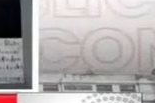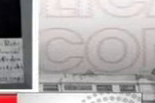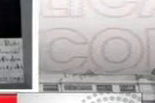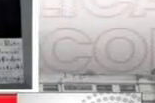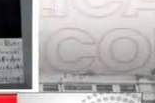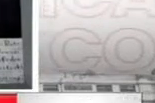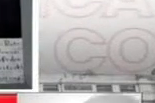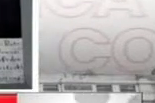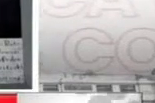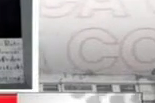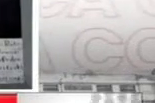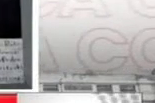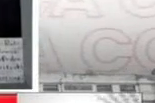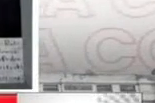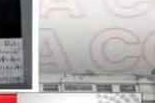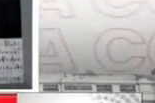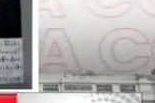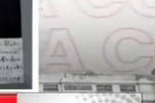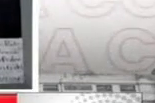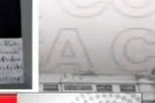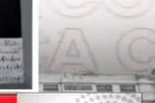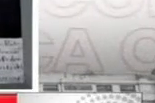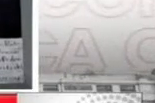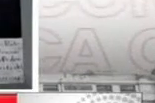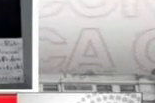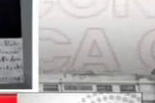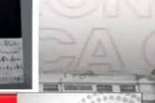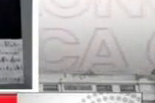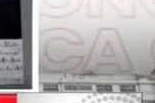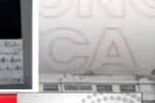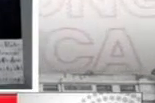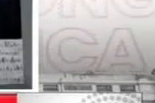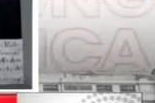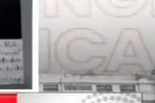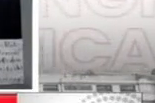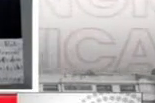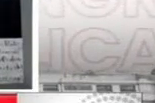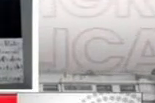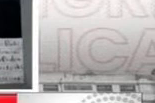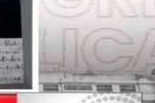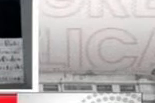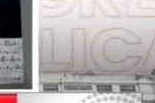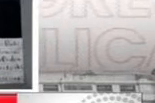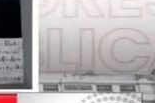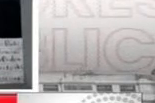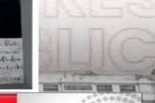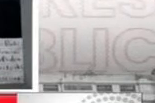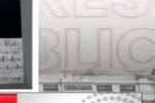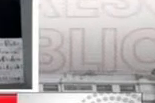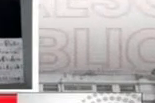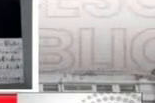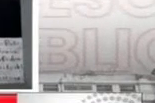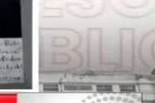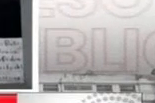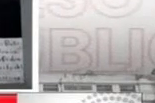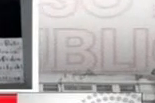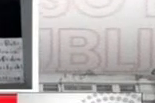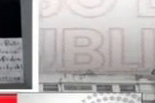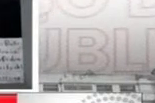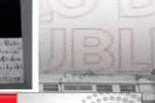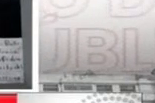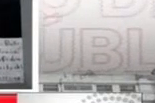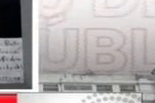lo sacamos adelante entre todos o no va a poderse resolver esta brecha que tenemos. Y